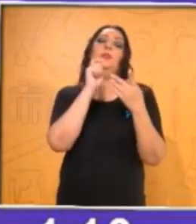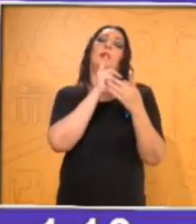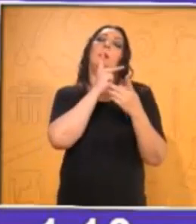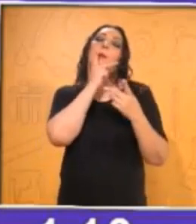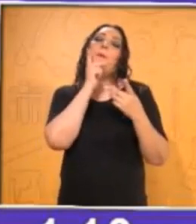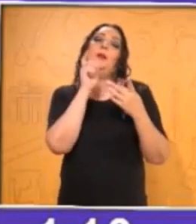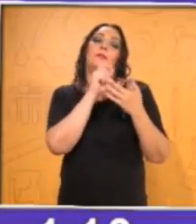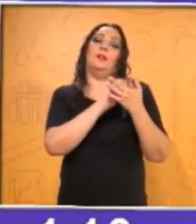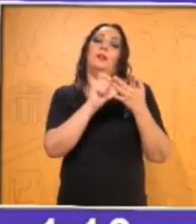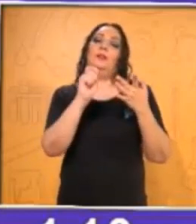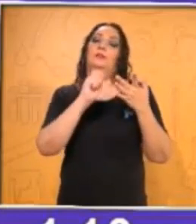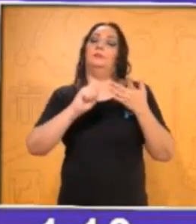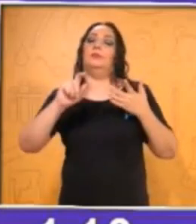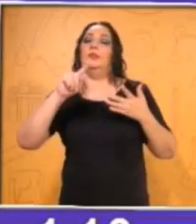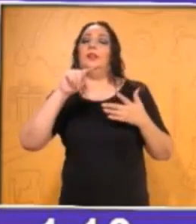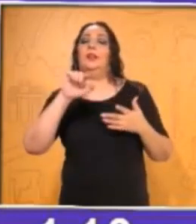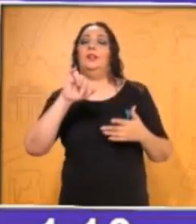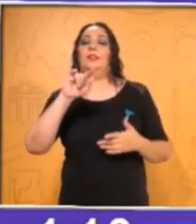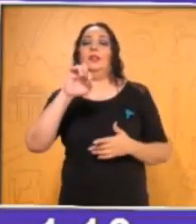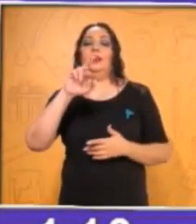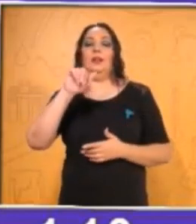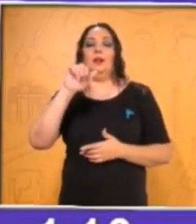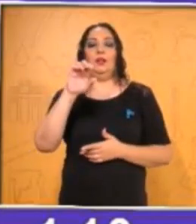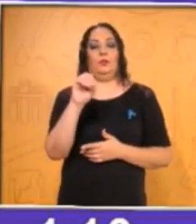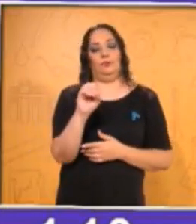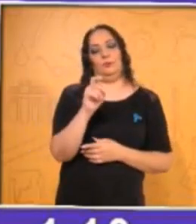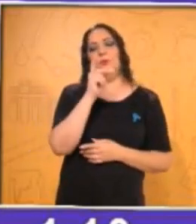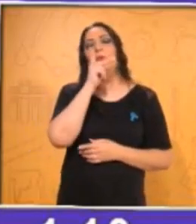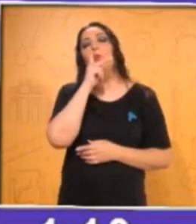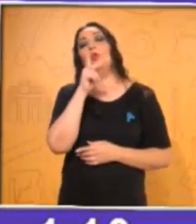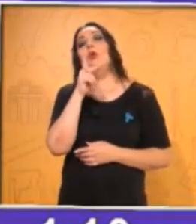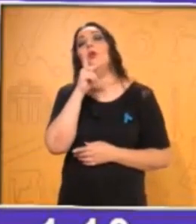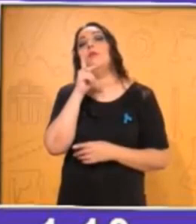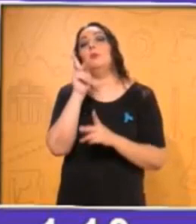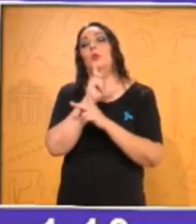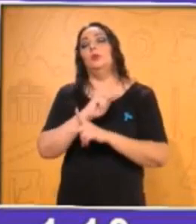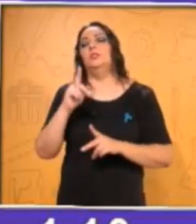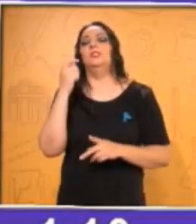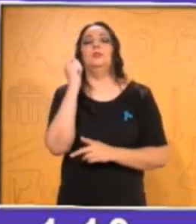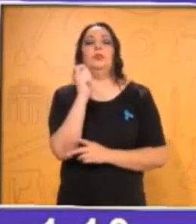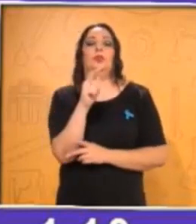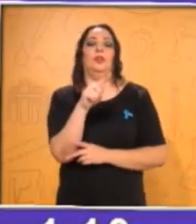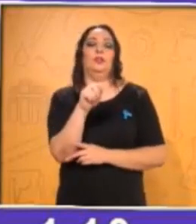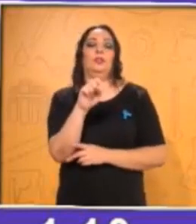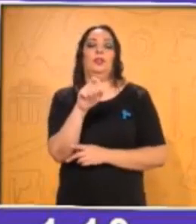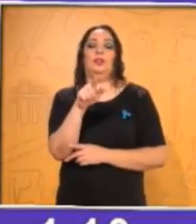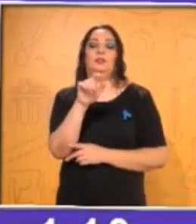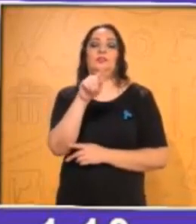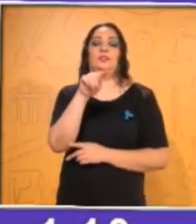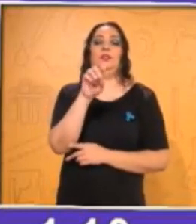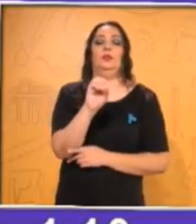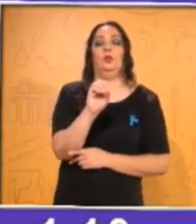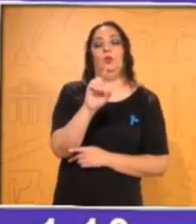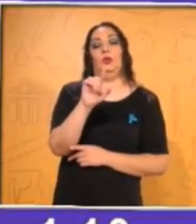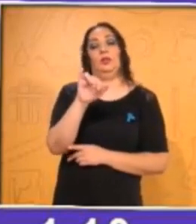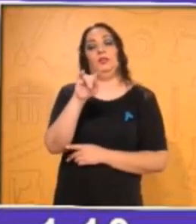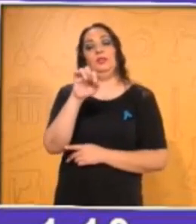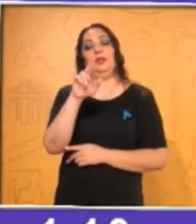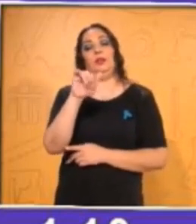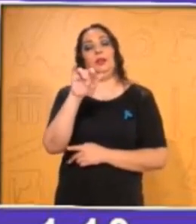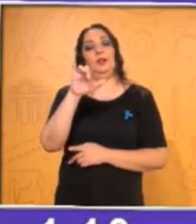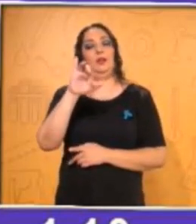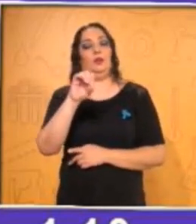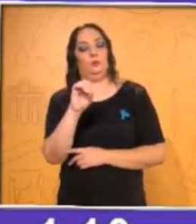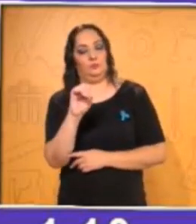literario. La palabra poesía se refiere a un texto literario que es de un género lírico. Lírico viene